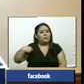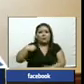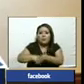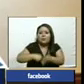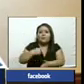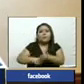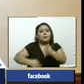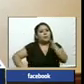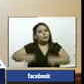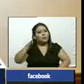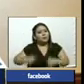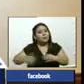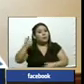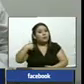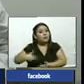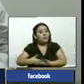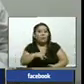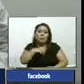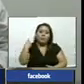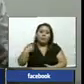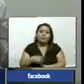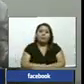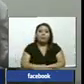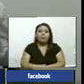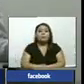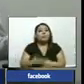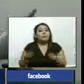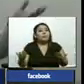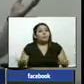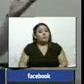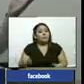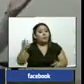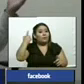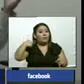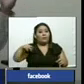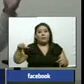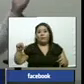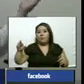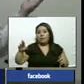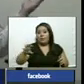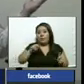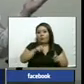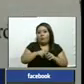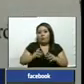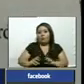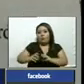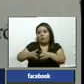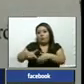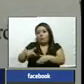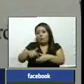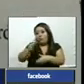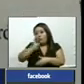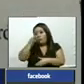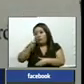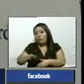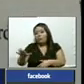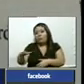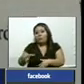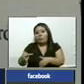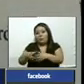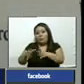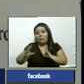exigiendo justicia por la muerte de mi hijo. No obstante, Cairo Amador, quien preside una comisión de la verdad conformada por el